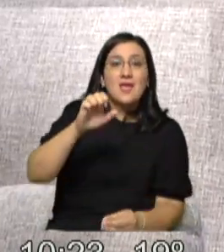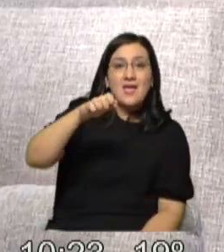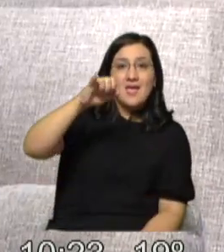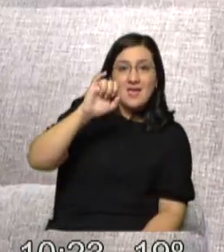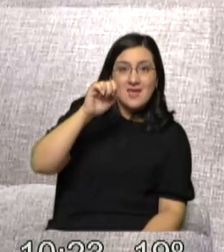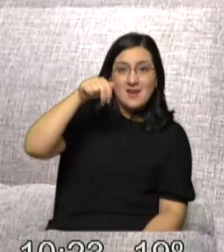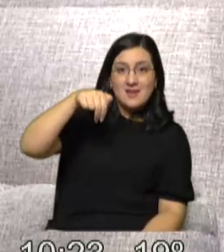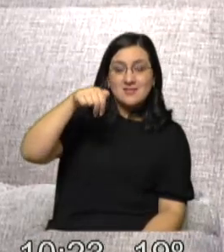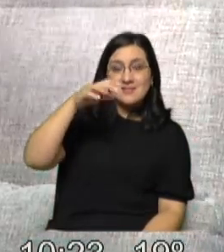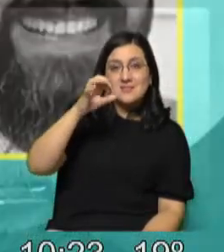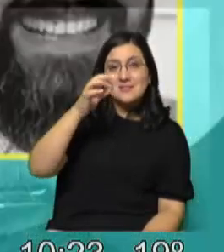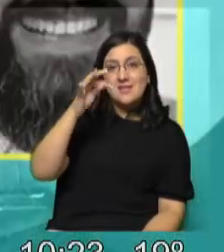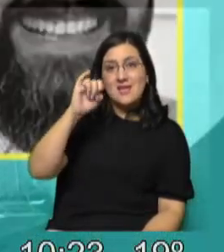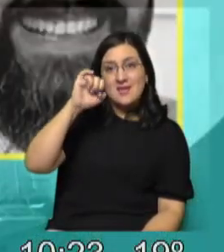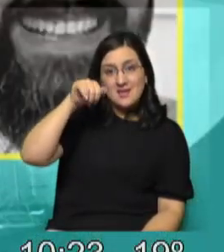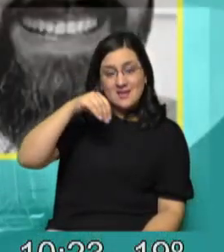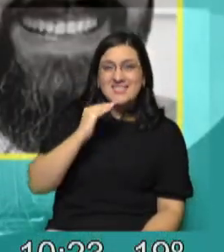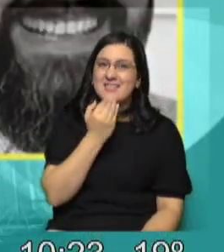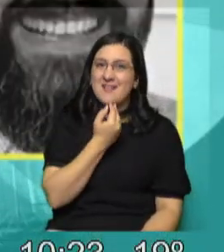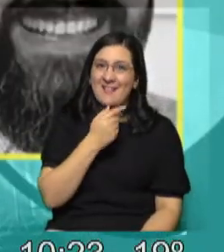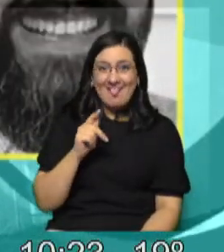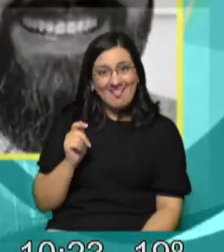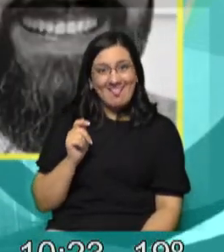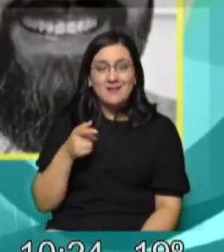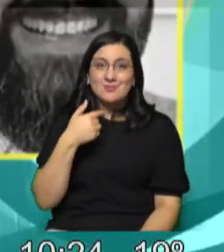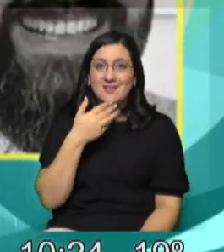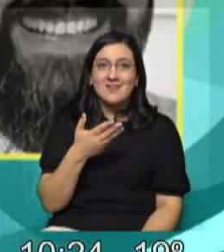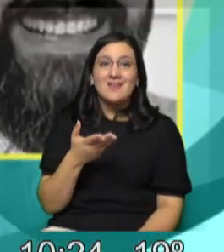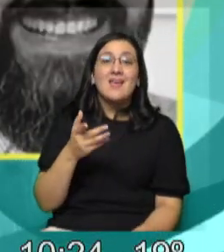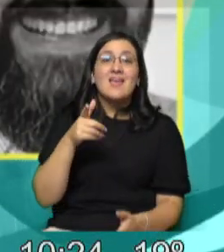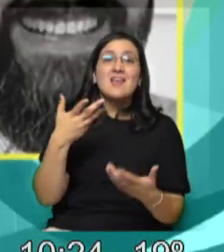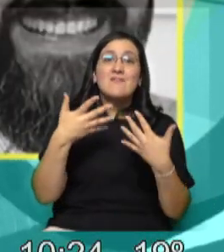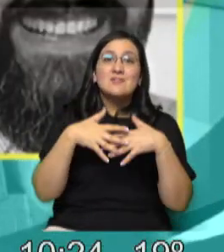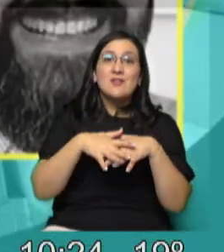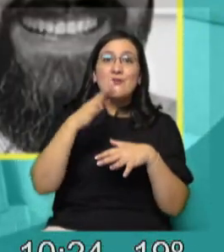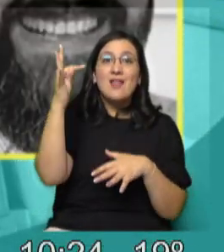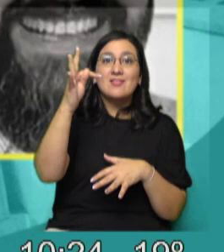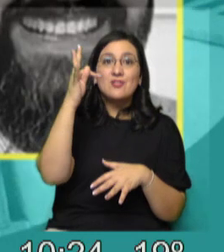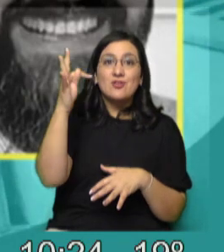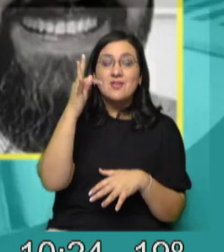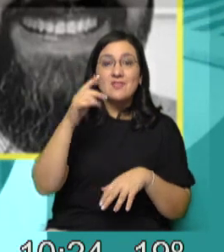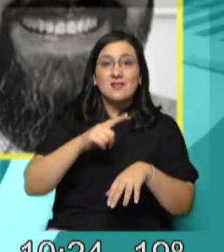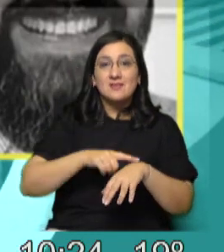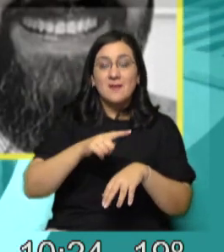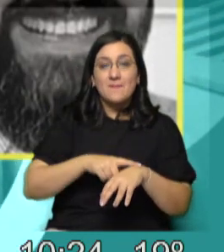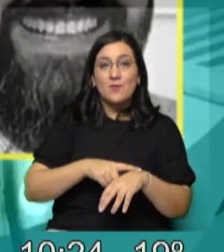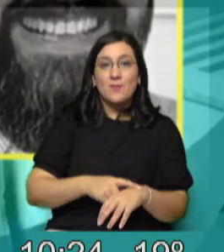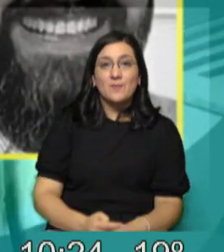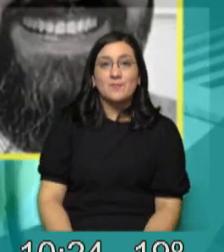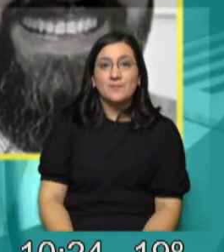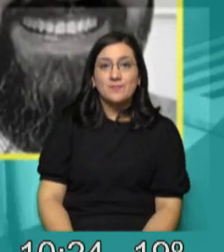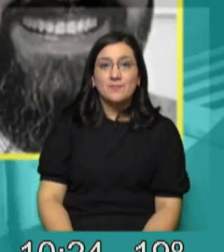velocidad, por la velocidad de la luz al cuadrado. Y la fusionamos con la teoría del desdoblamiento del tiempo de Jean-Pierre Garnier, que